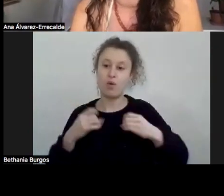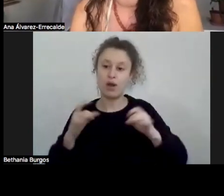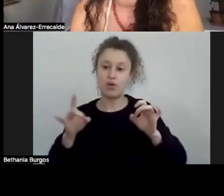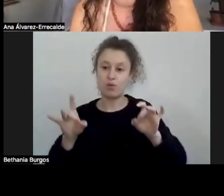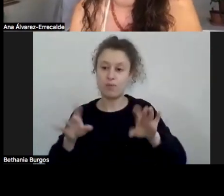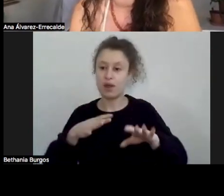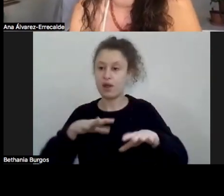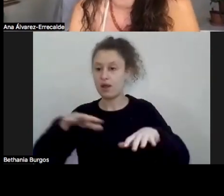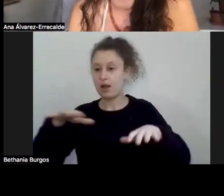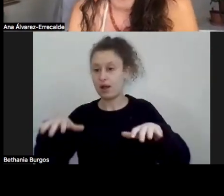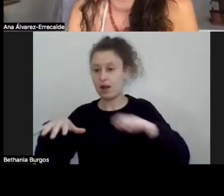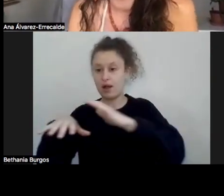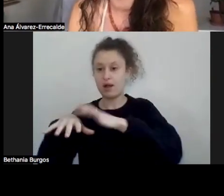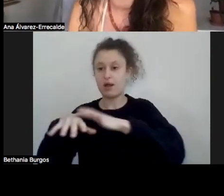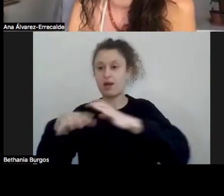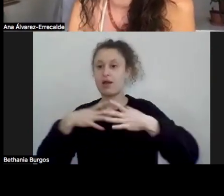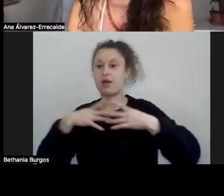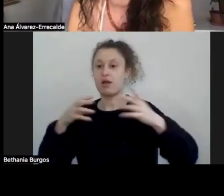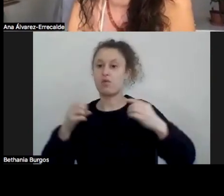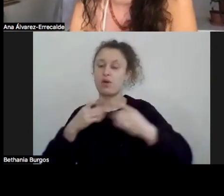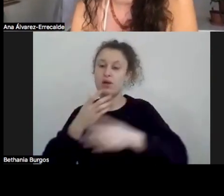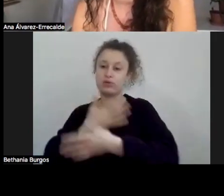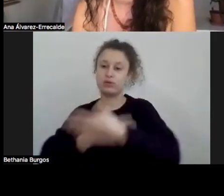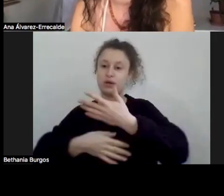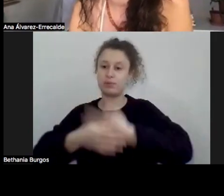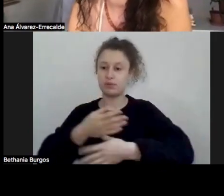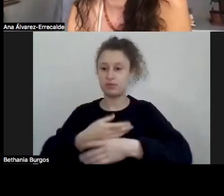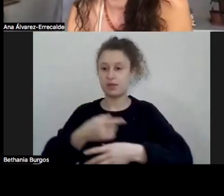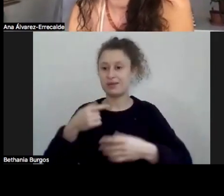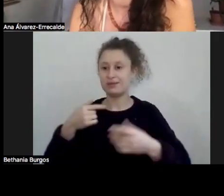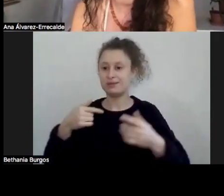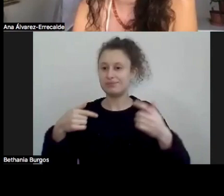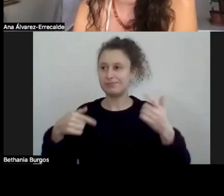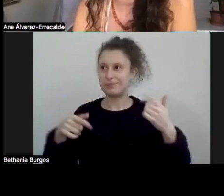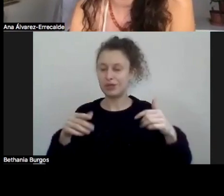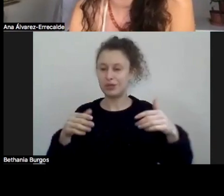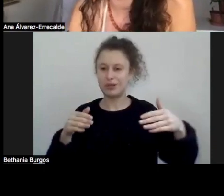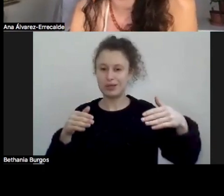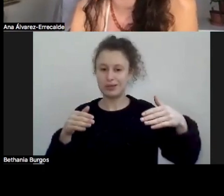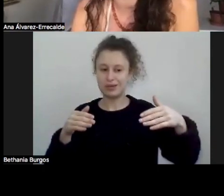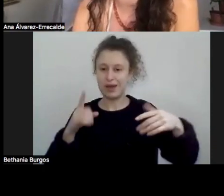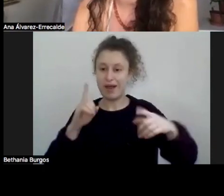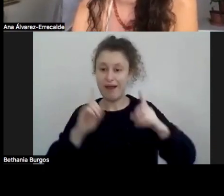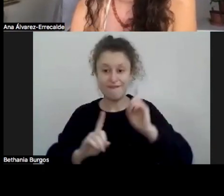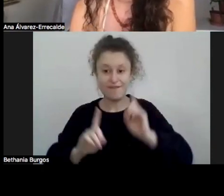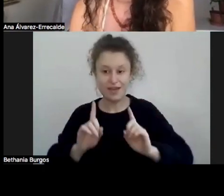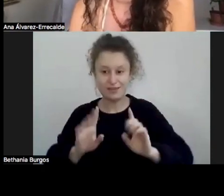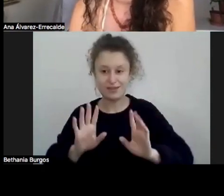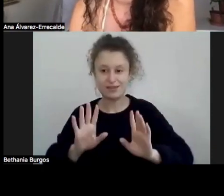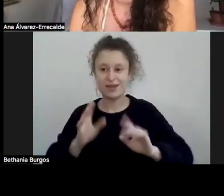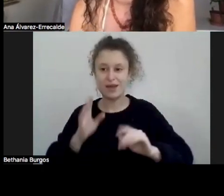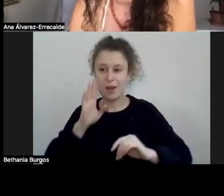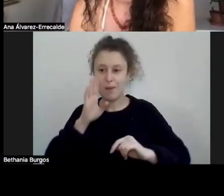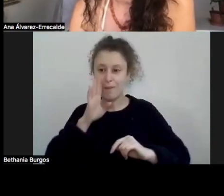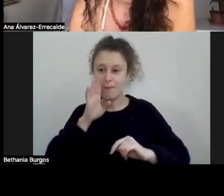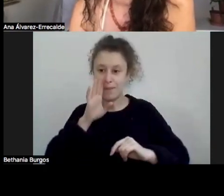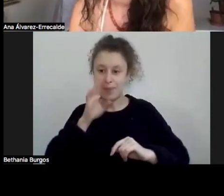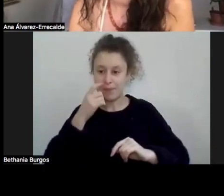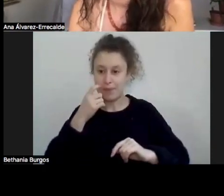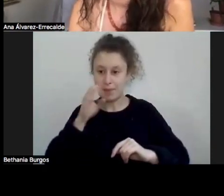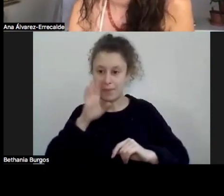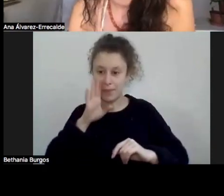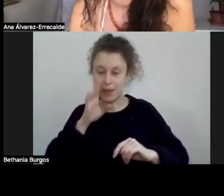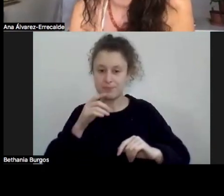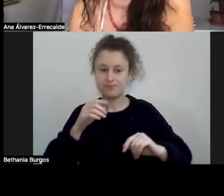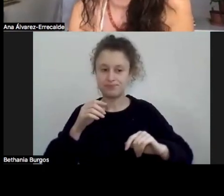los obstáculos que hay que sortear para salir de casa, para llegar al cole, para salir del cole, ¿no? Y, y